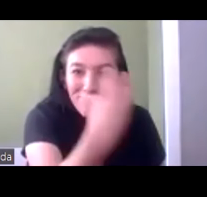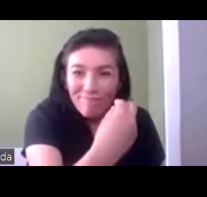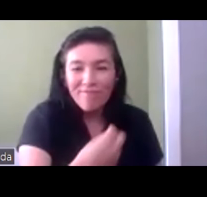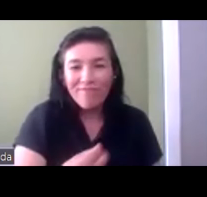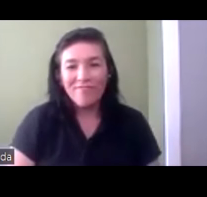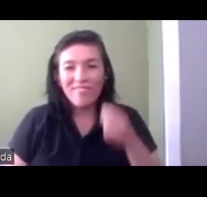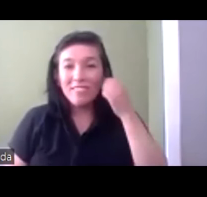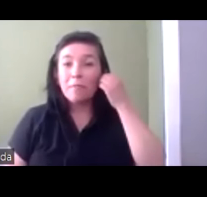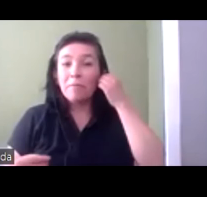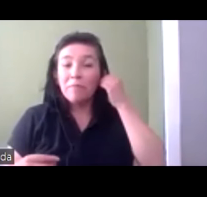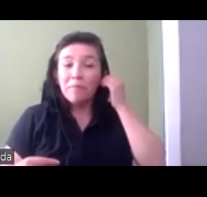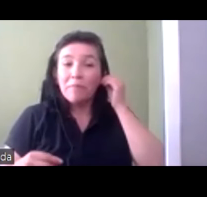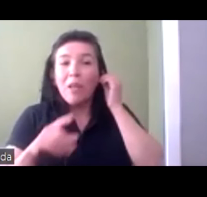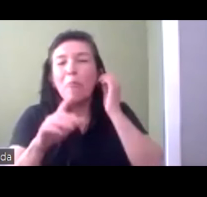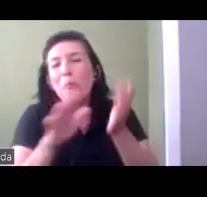figurativa,